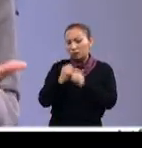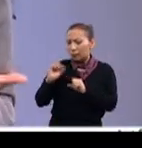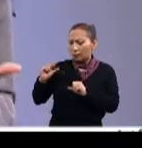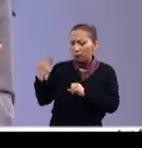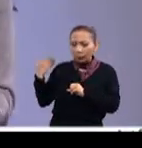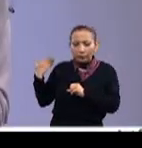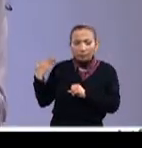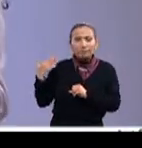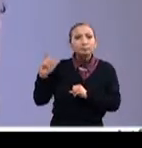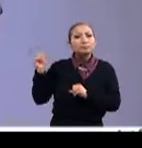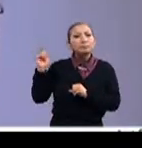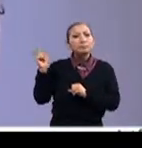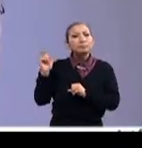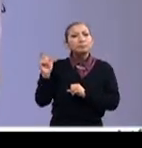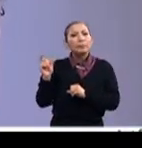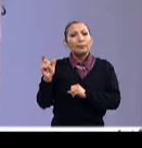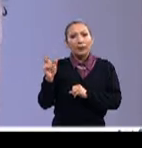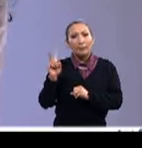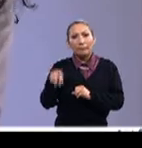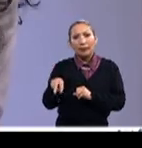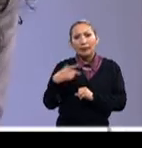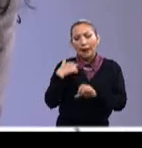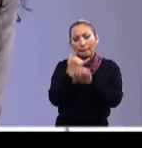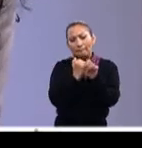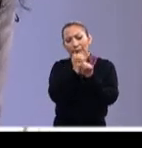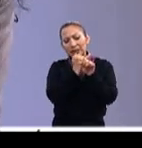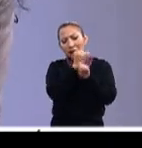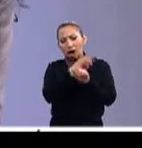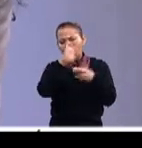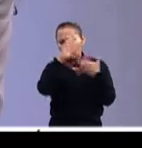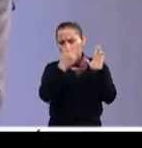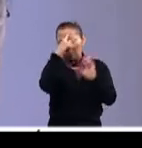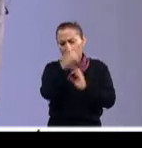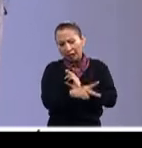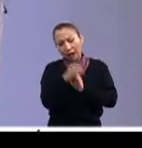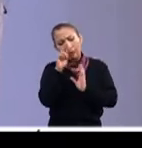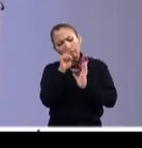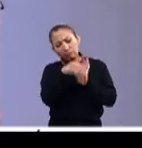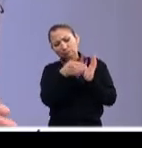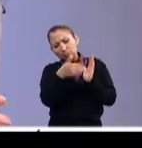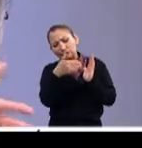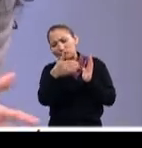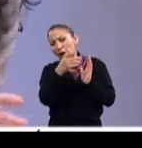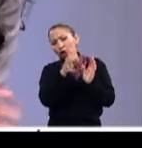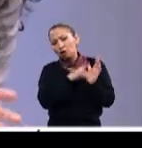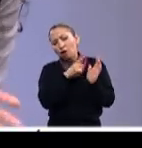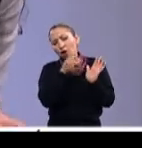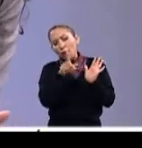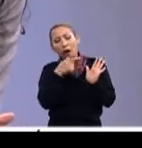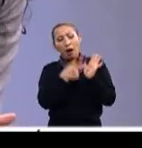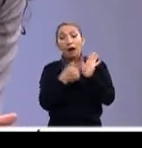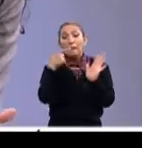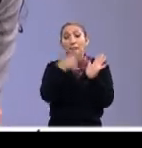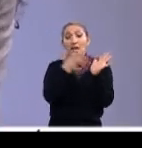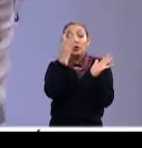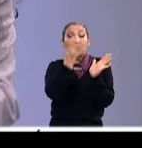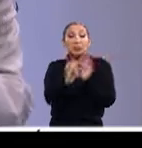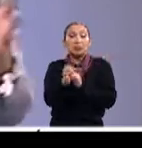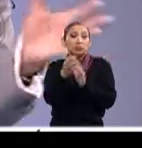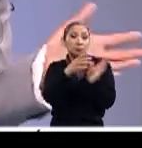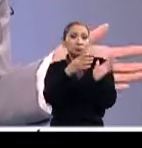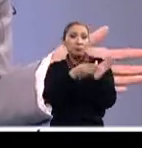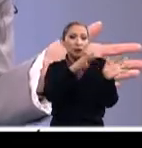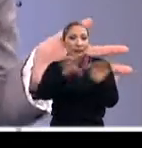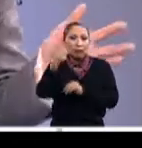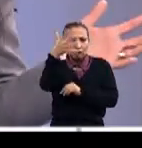años, cuando pues, realmente el estudio de la Revolución Mexicana pues, simplemente hacía alusión a 1910, sí.